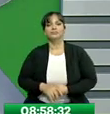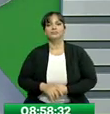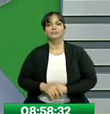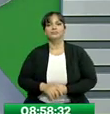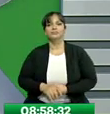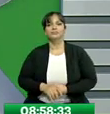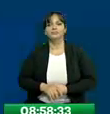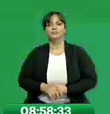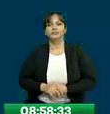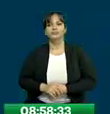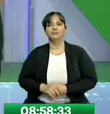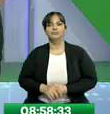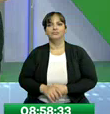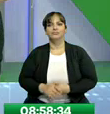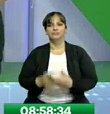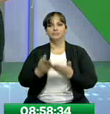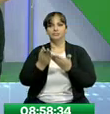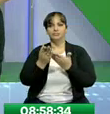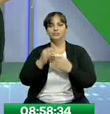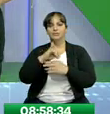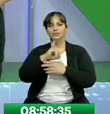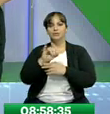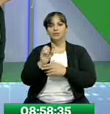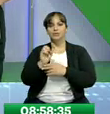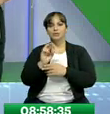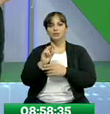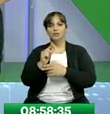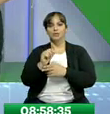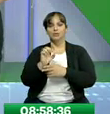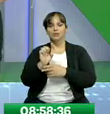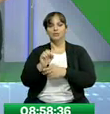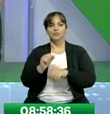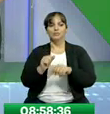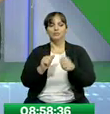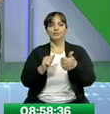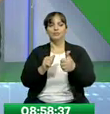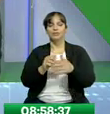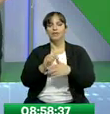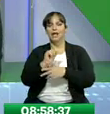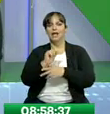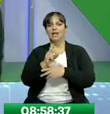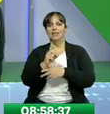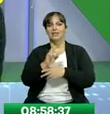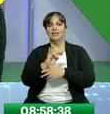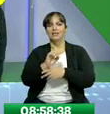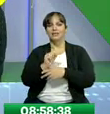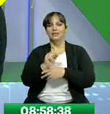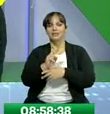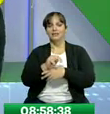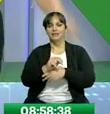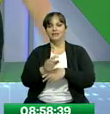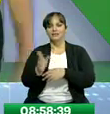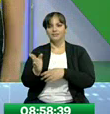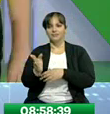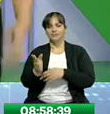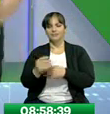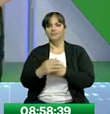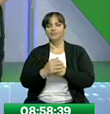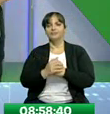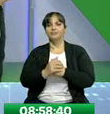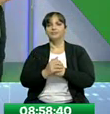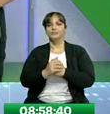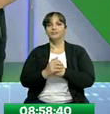saludamos en este momento a jorge salazar y también adrianita mente es para que nos den detalles primero sólo damos a jorge y luego nos quedamos con